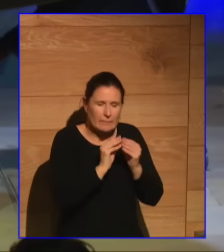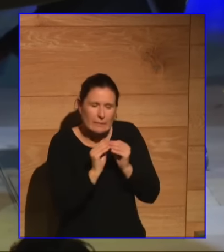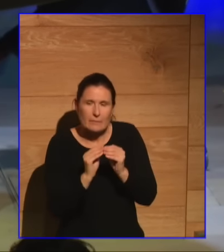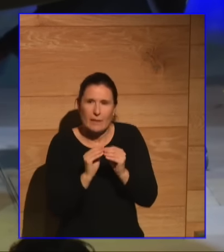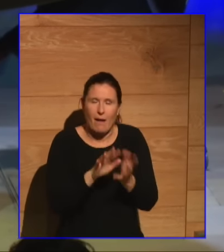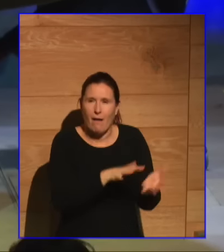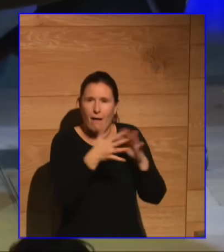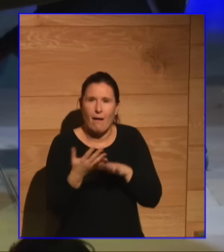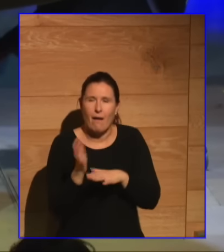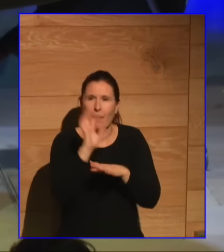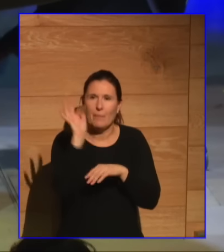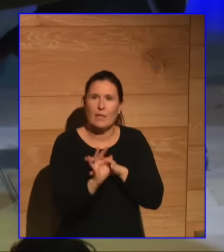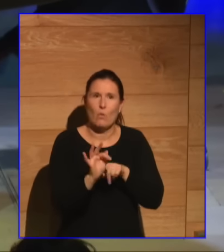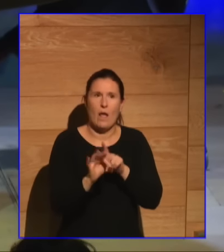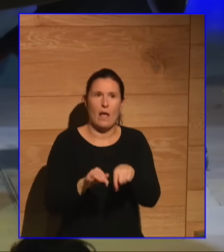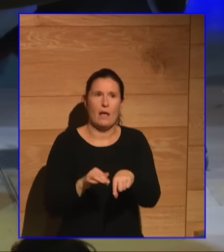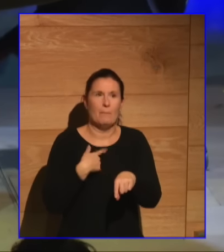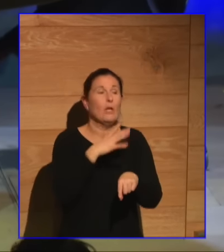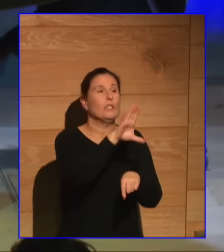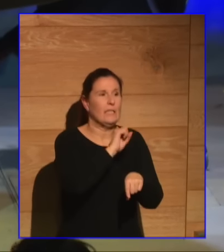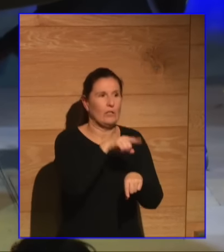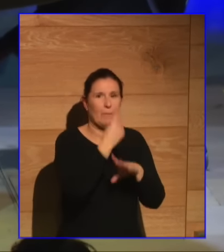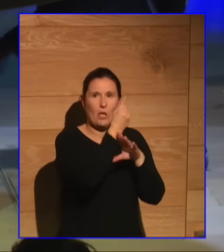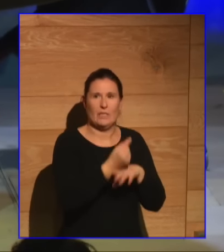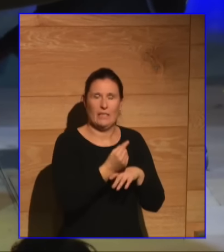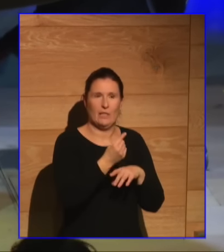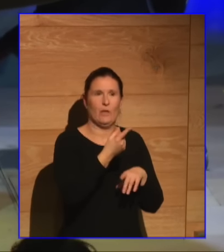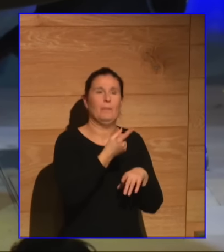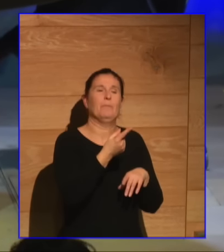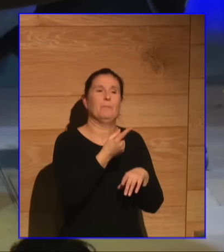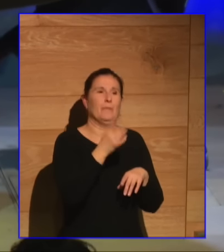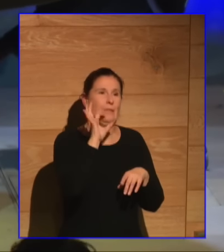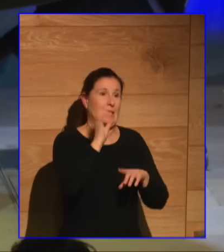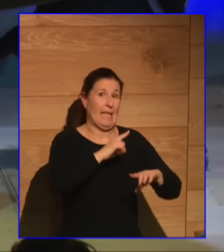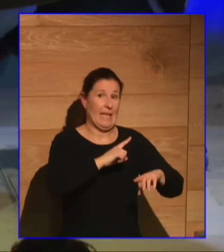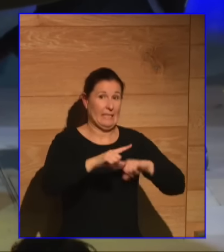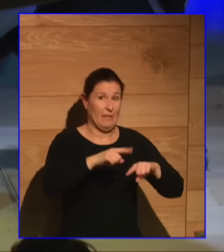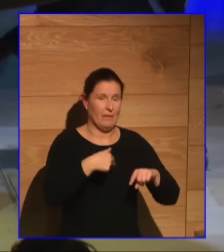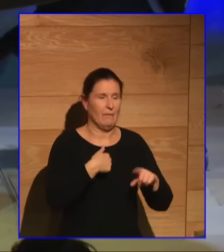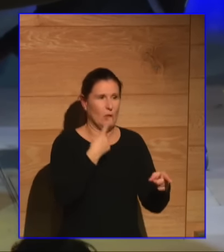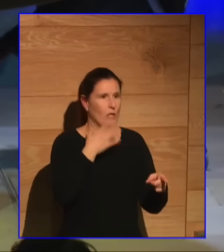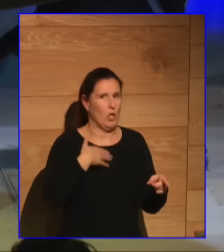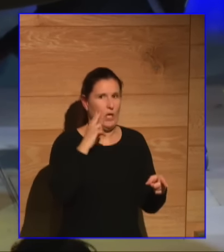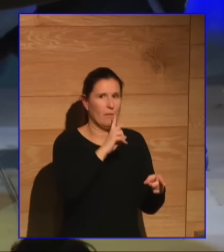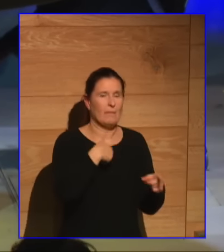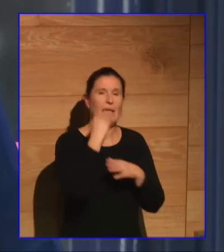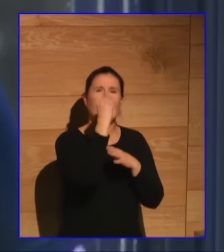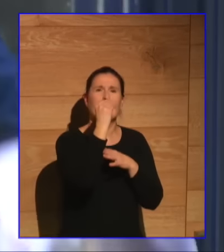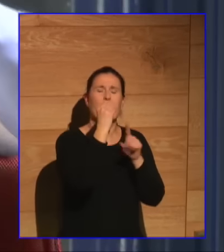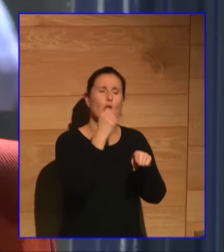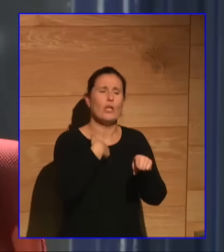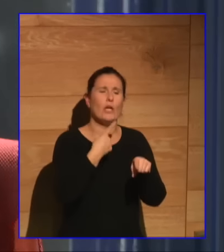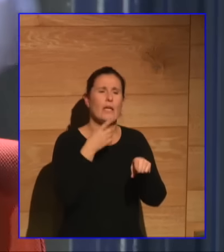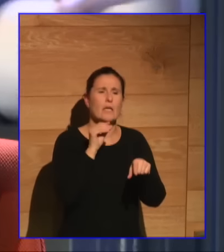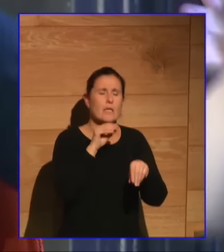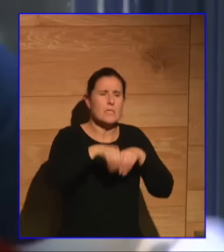traigo los diseños de Rick Carter, le dice Spielberg. Donde yo esto es lo que quiero ver. Yo quiero que el tiranosaurio le persiga aquí